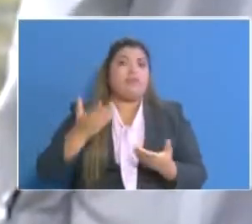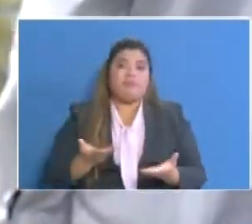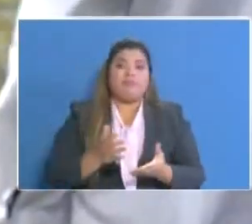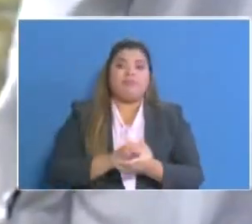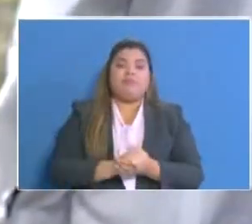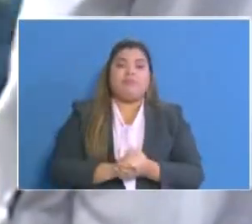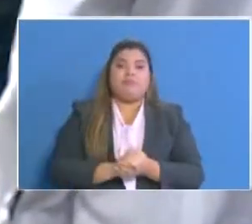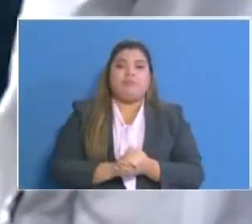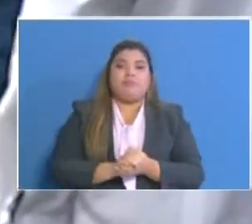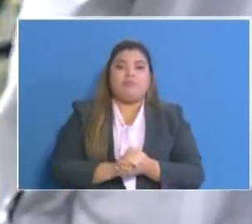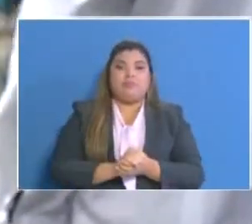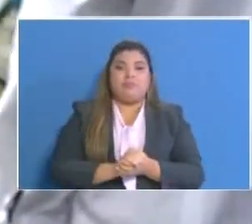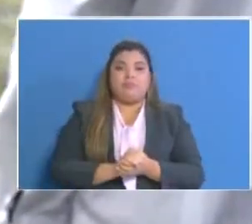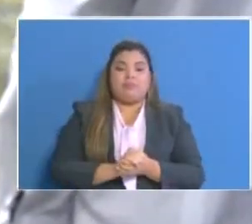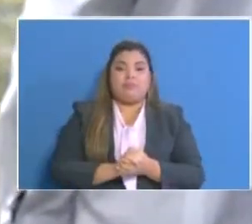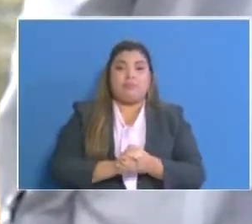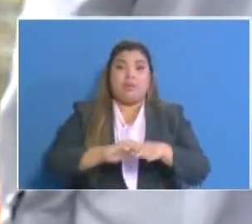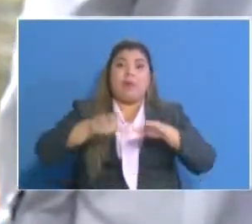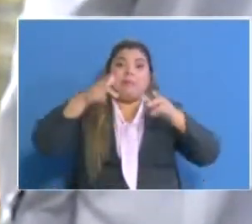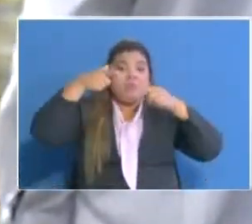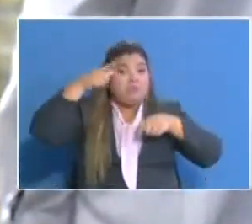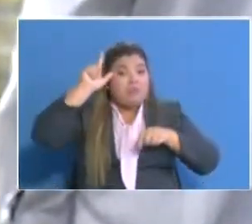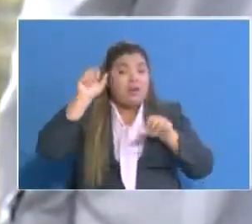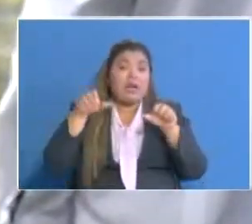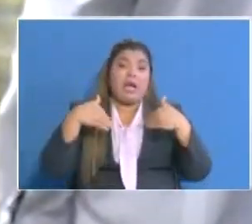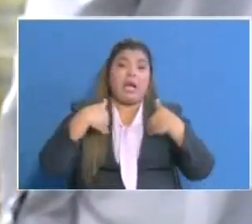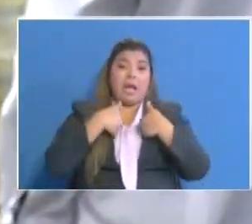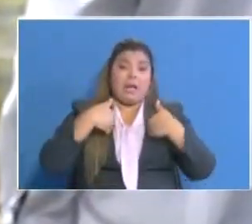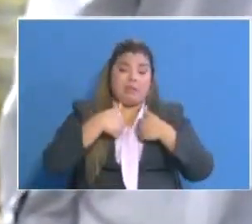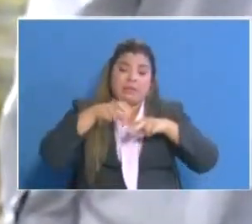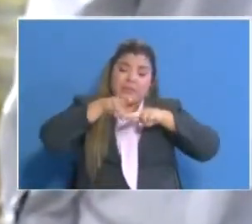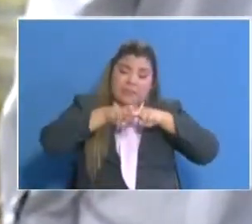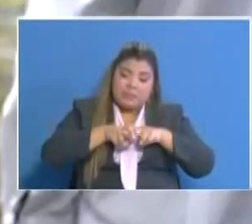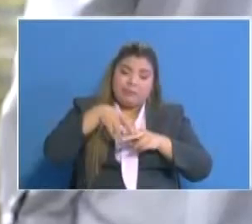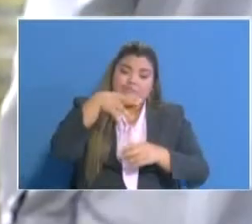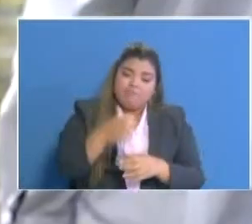las patas atrás amarraditas, sentado ordeñando.